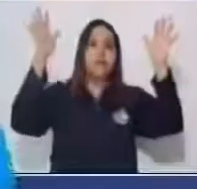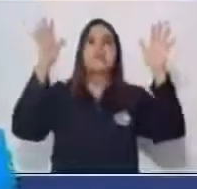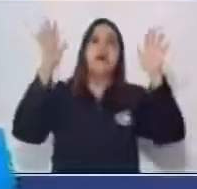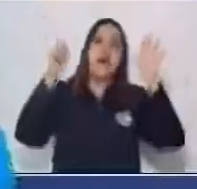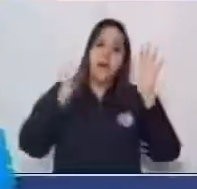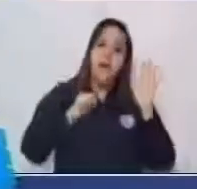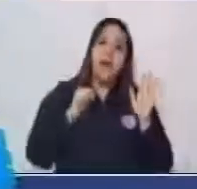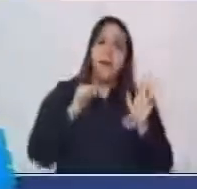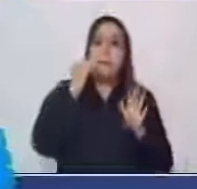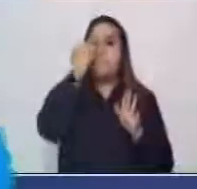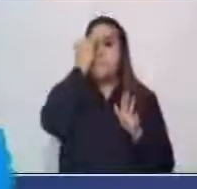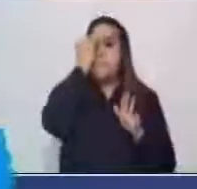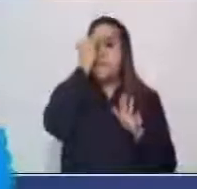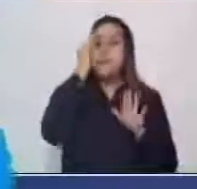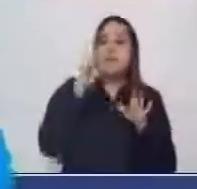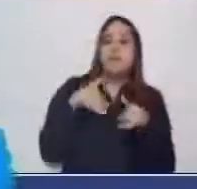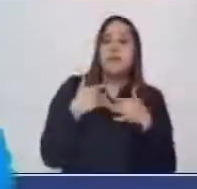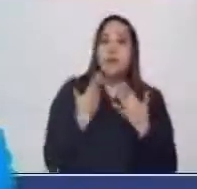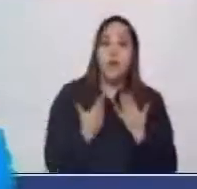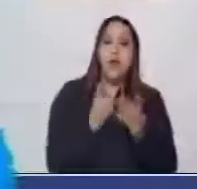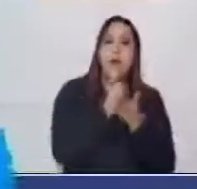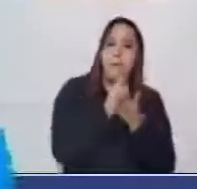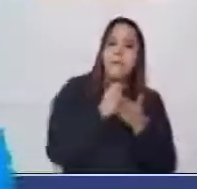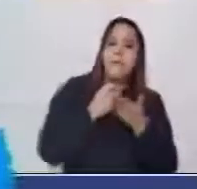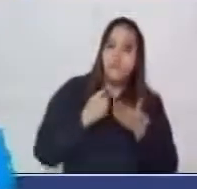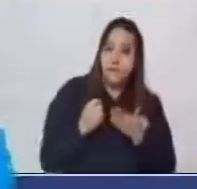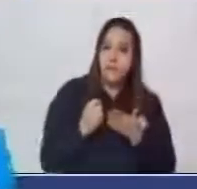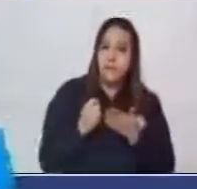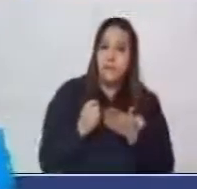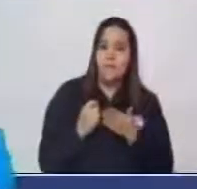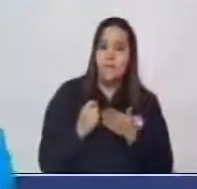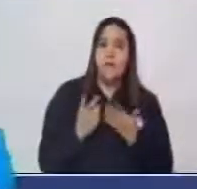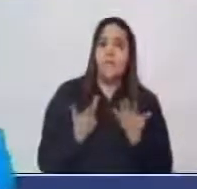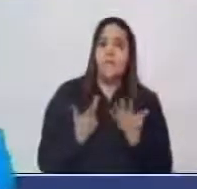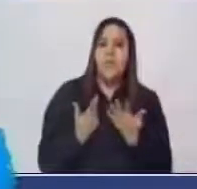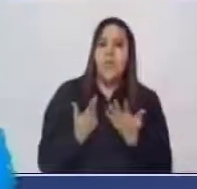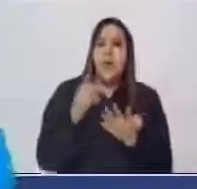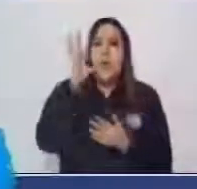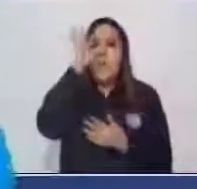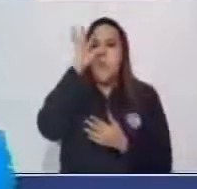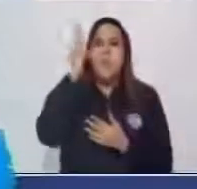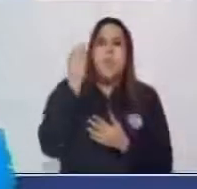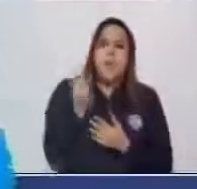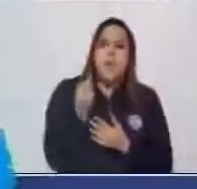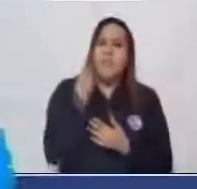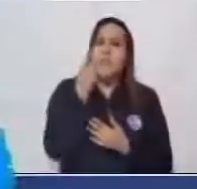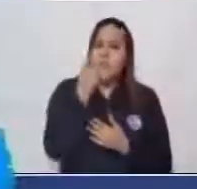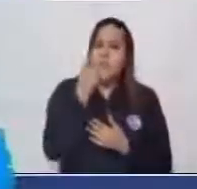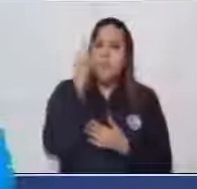tenemos acerca de los signos. ¿Cuál crees tú que es la función?